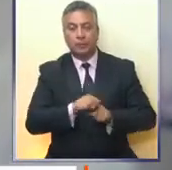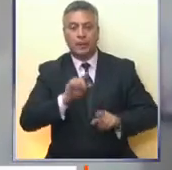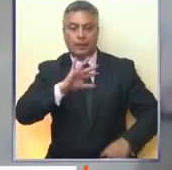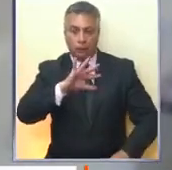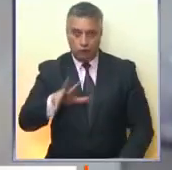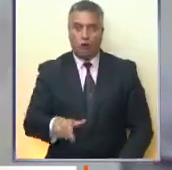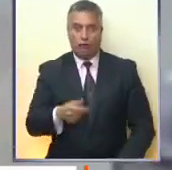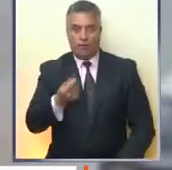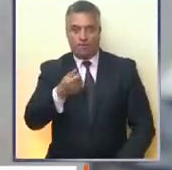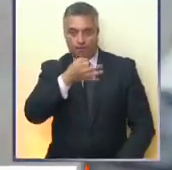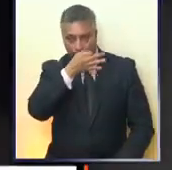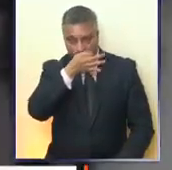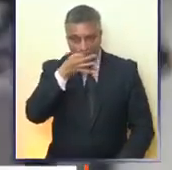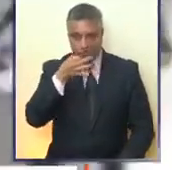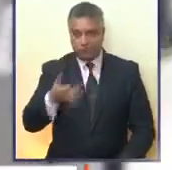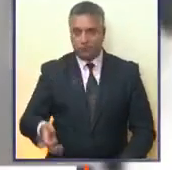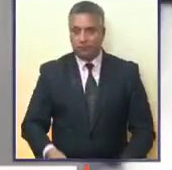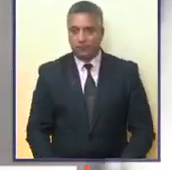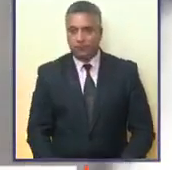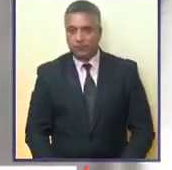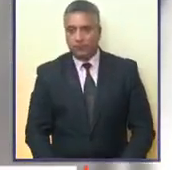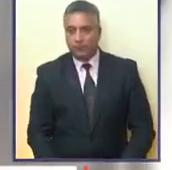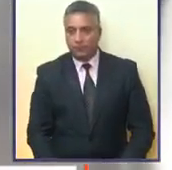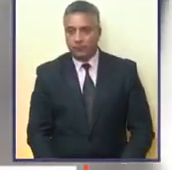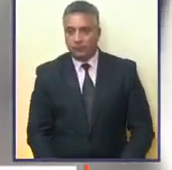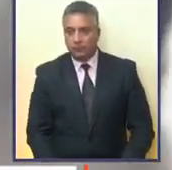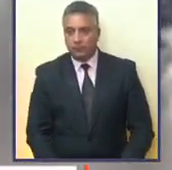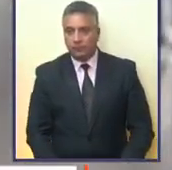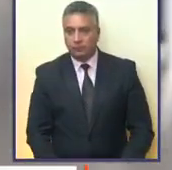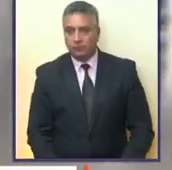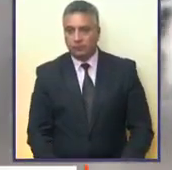forma, mediante un robo.